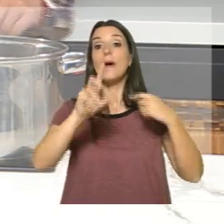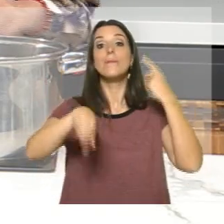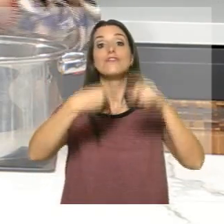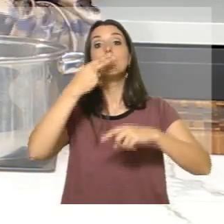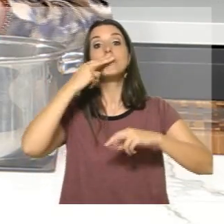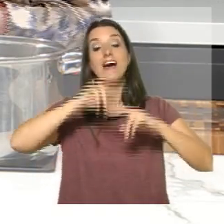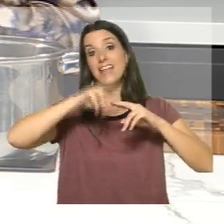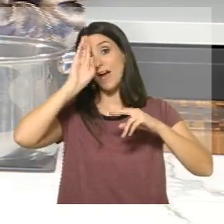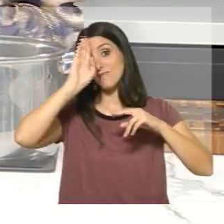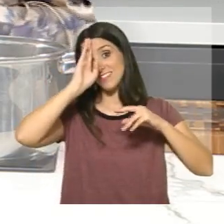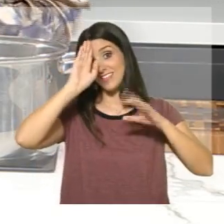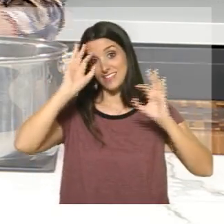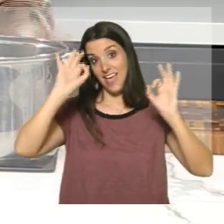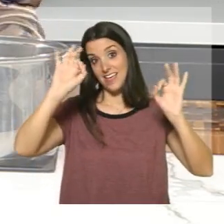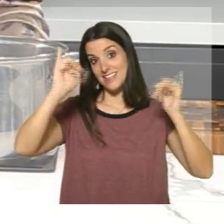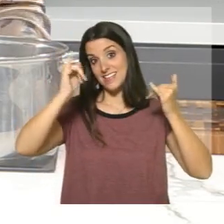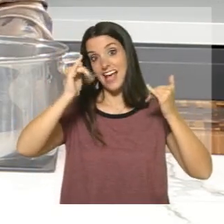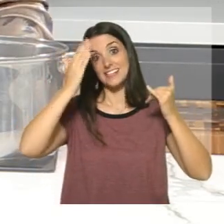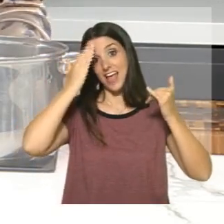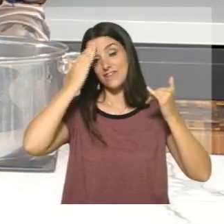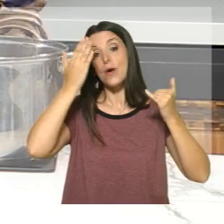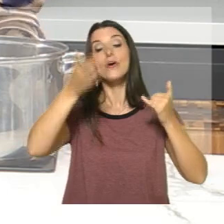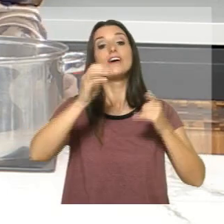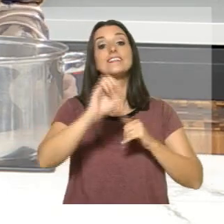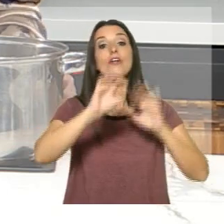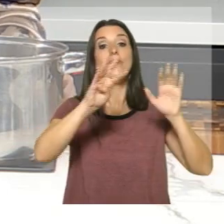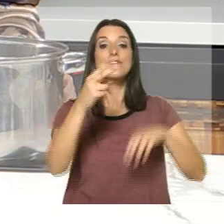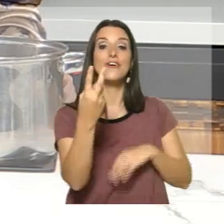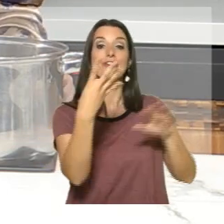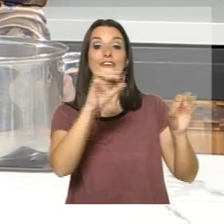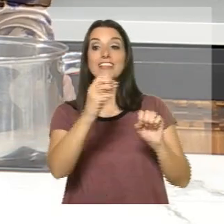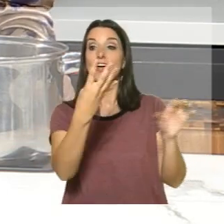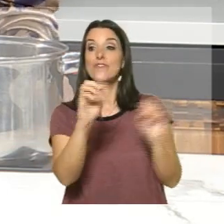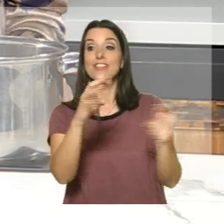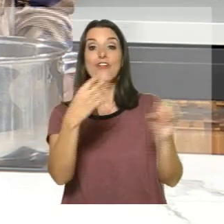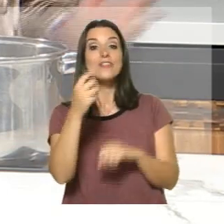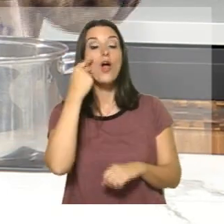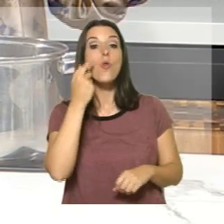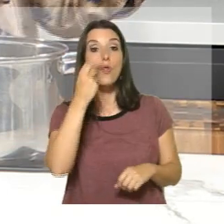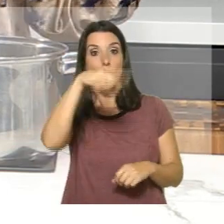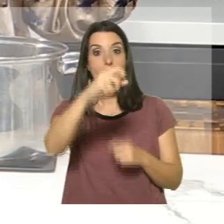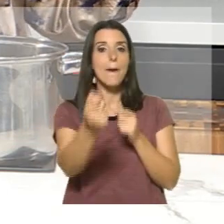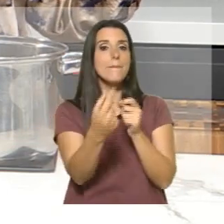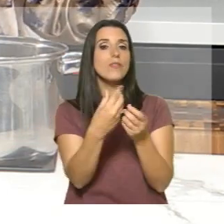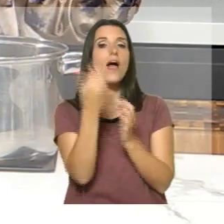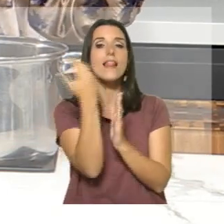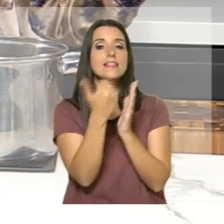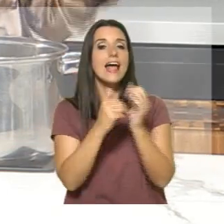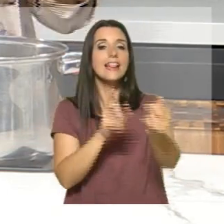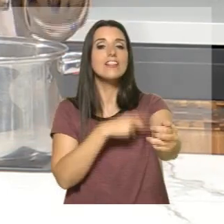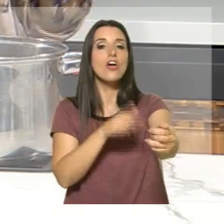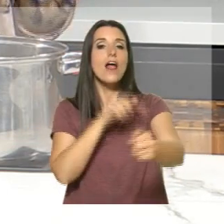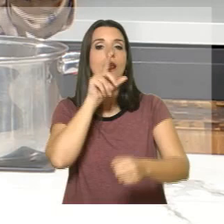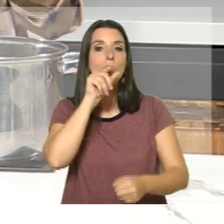martes entonces ya tenemos la receta. Trabajamos acá en vivo. 092 90 90 90, les decíamos, se comunican con nosotros. ¿Qué recetas tradicionales hacen con